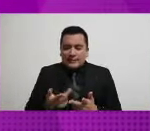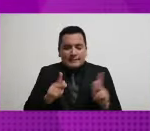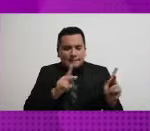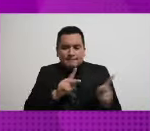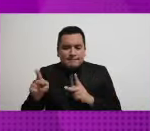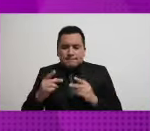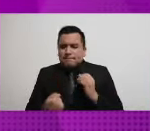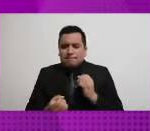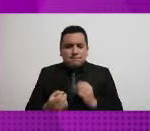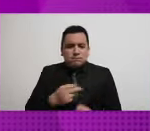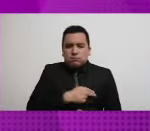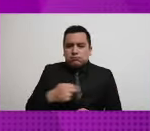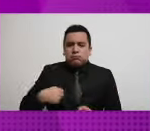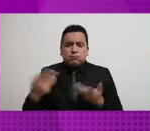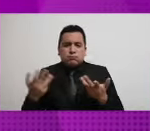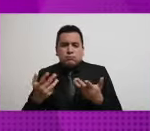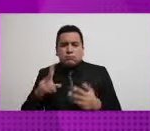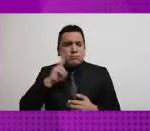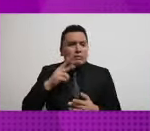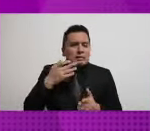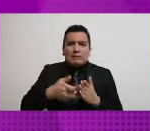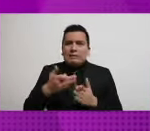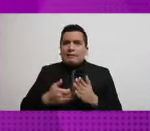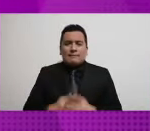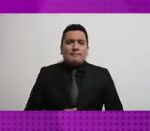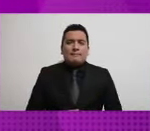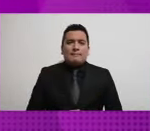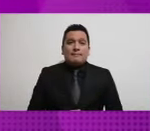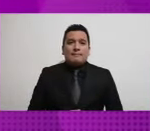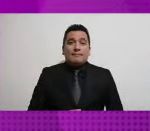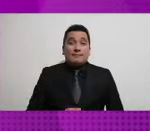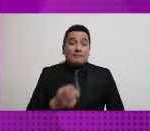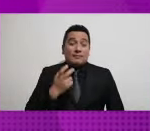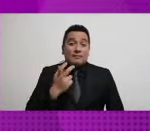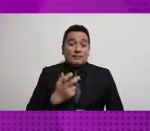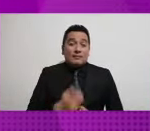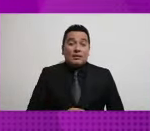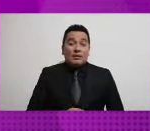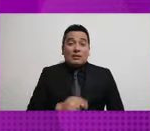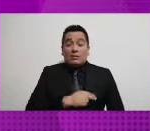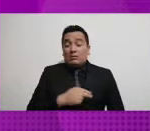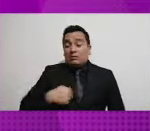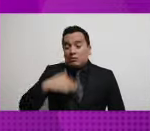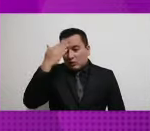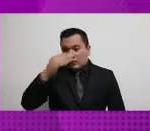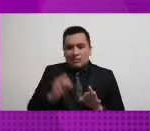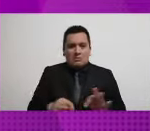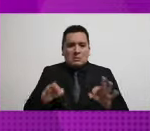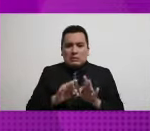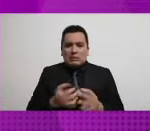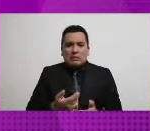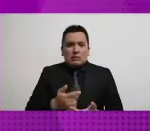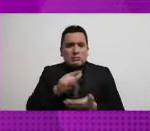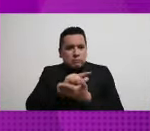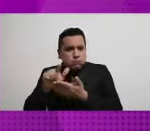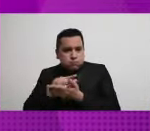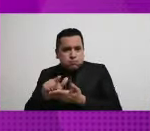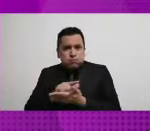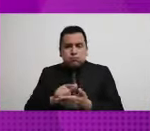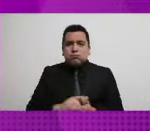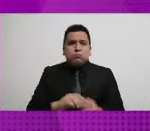estas actividades pendientes. Y bueno, pues como es de todas y todos conocidos, las medidas de seguridad sanitaria que se vayan a